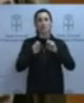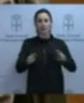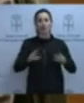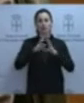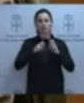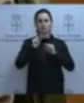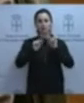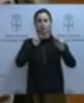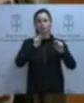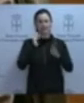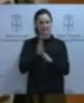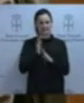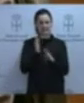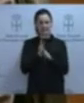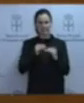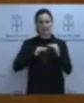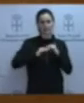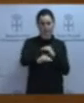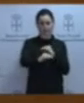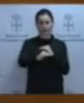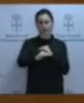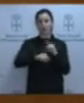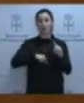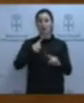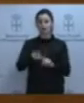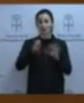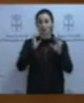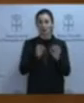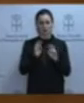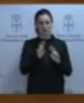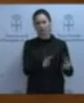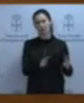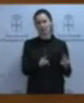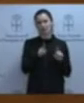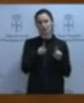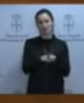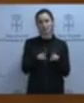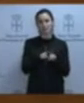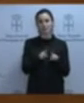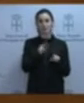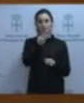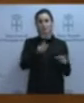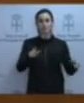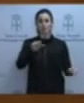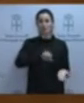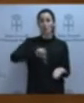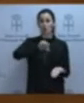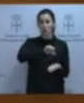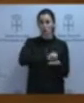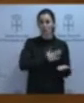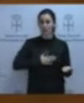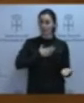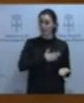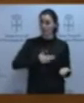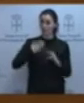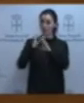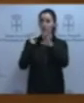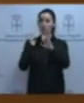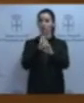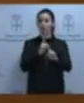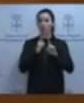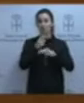más intensidad el firme, provocando una marginación evidente entre las personas que viven en las ciudades y disfruten del transporte público